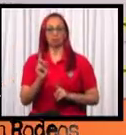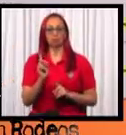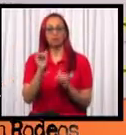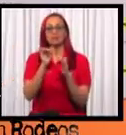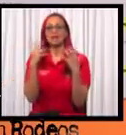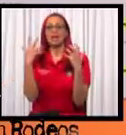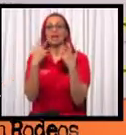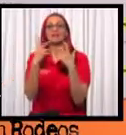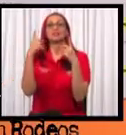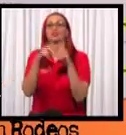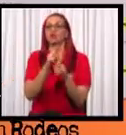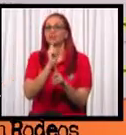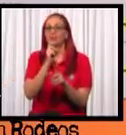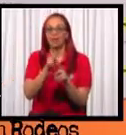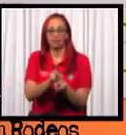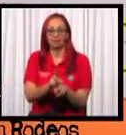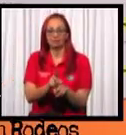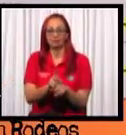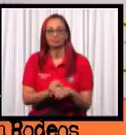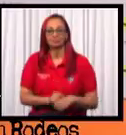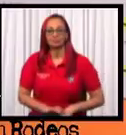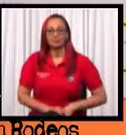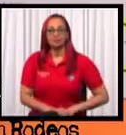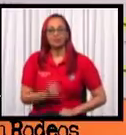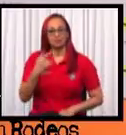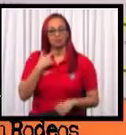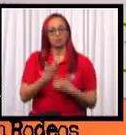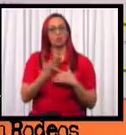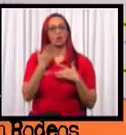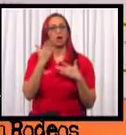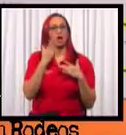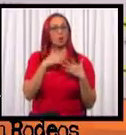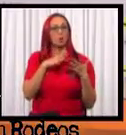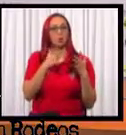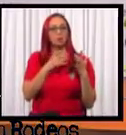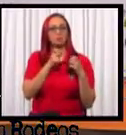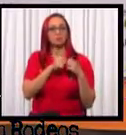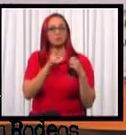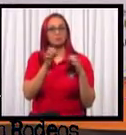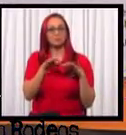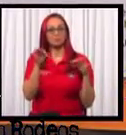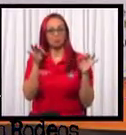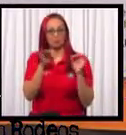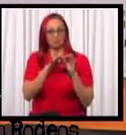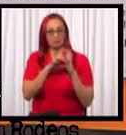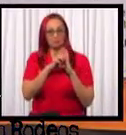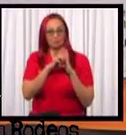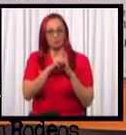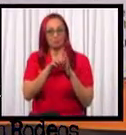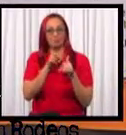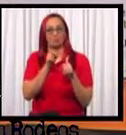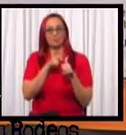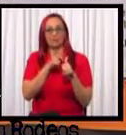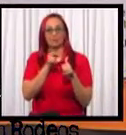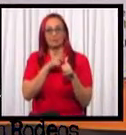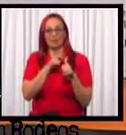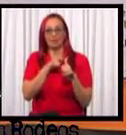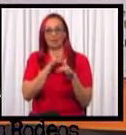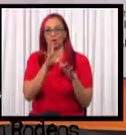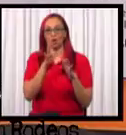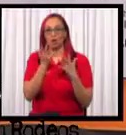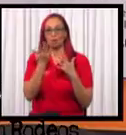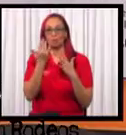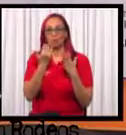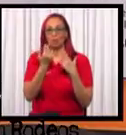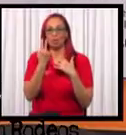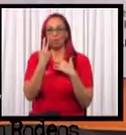dar. Y voy a tocar algunos de los puntos más importantes. Primero, pues, como lo vimos, que es